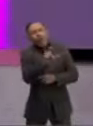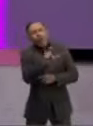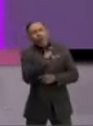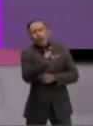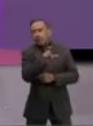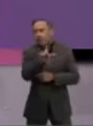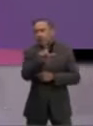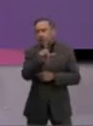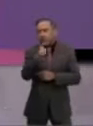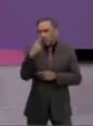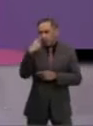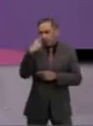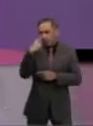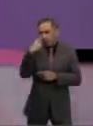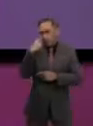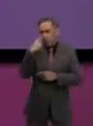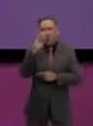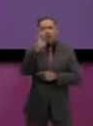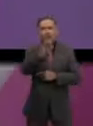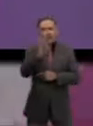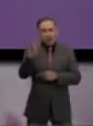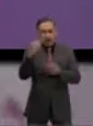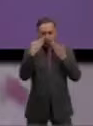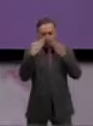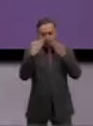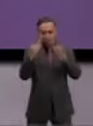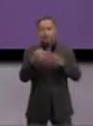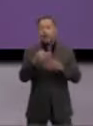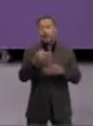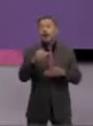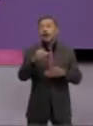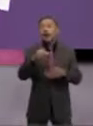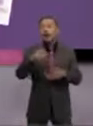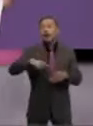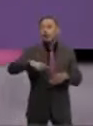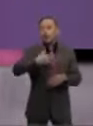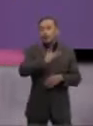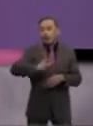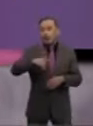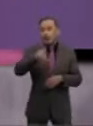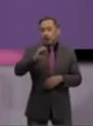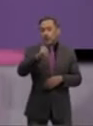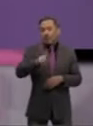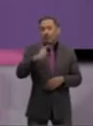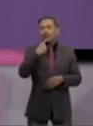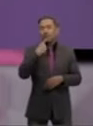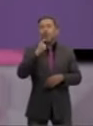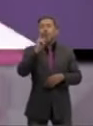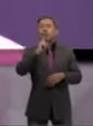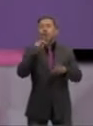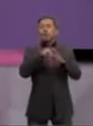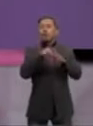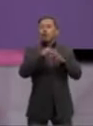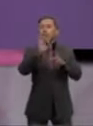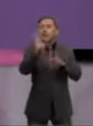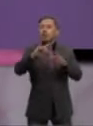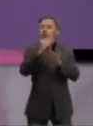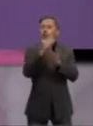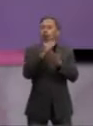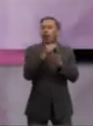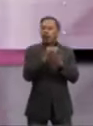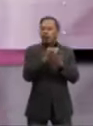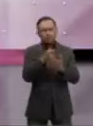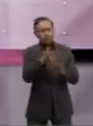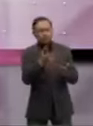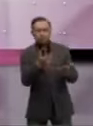pueden mostrar, aquí viene de cuándo entró el gobierno de López Obrador y cómo está la baja. Son cifras. ¿Me